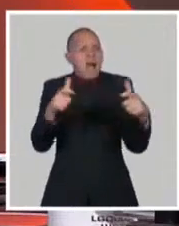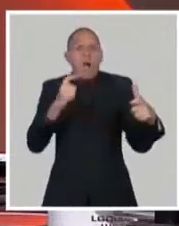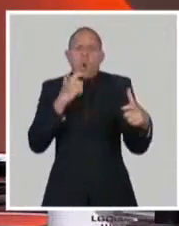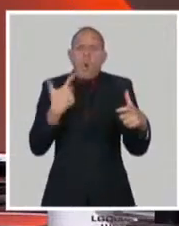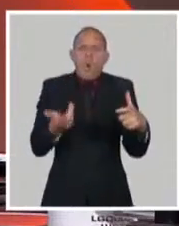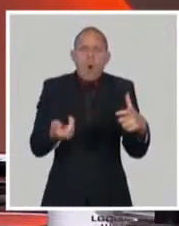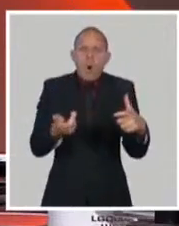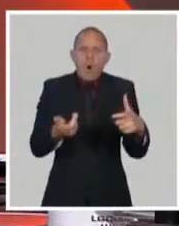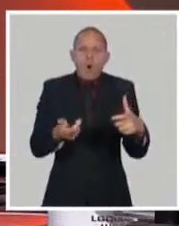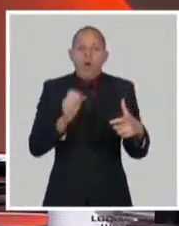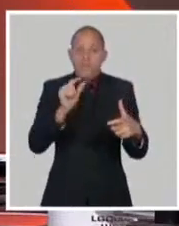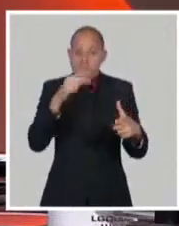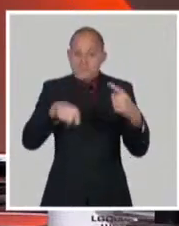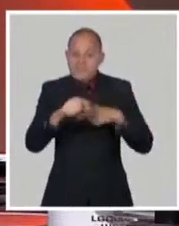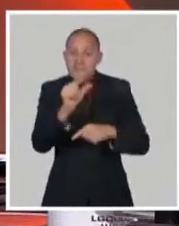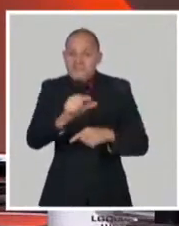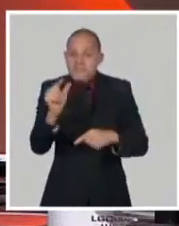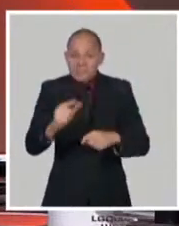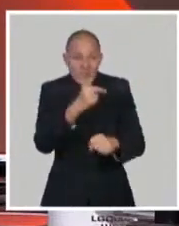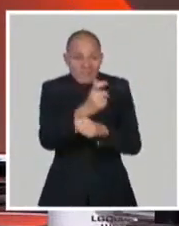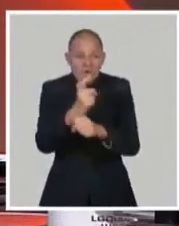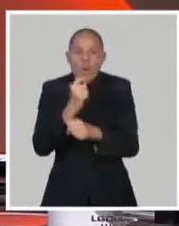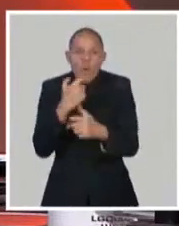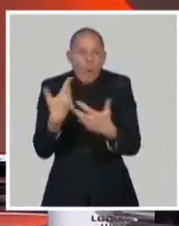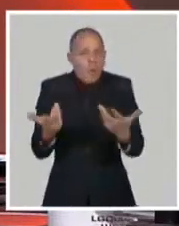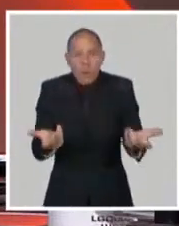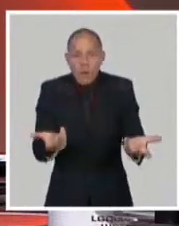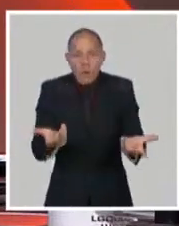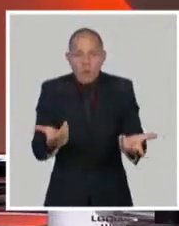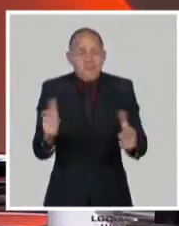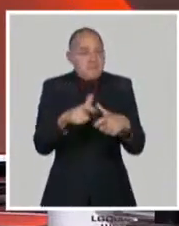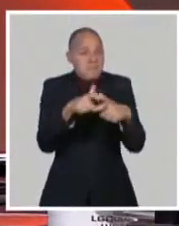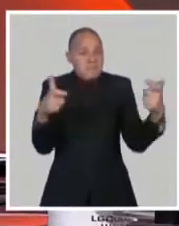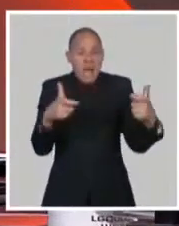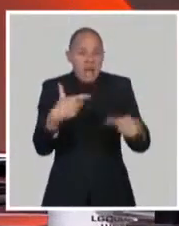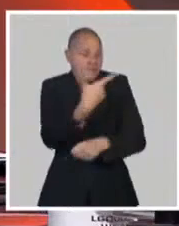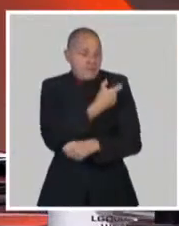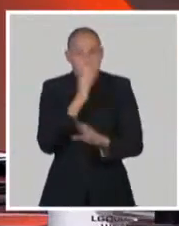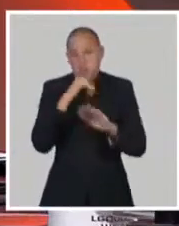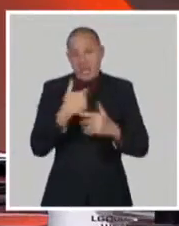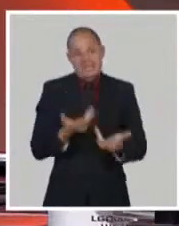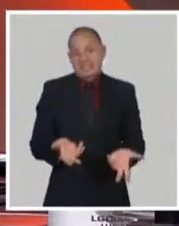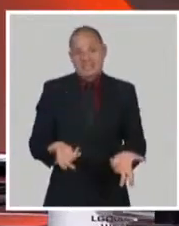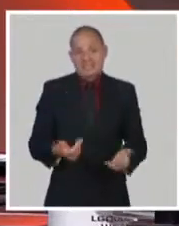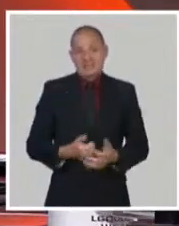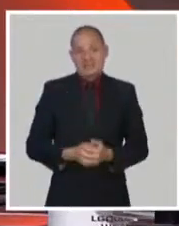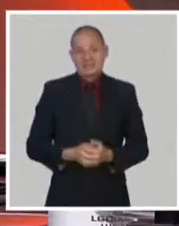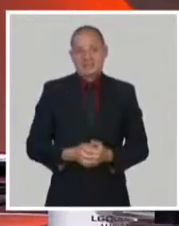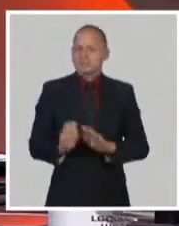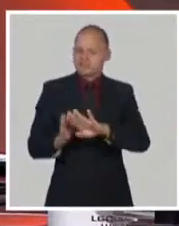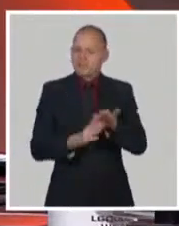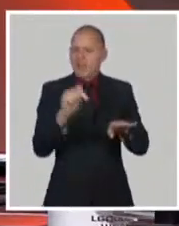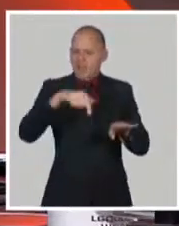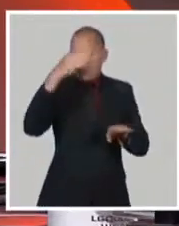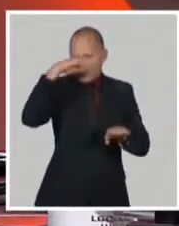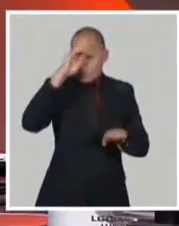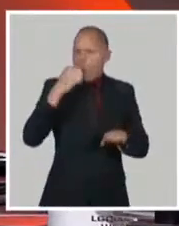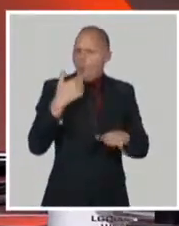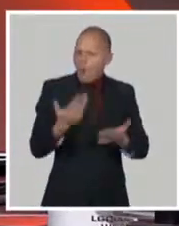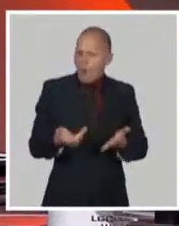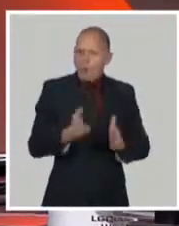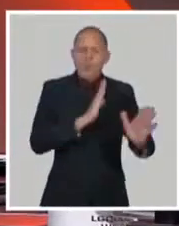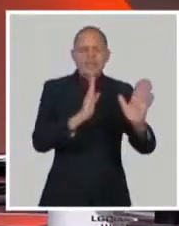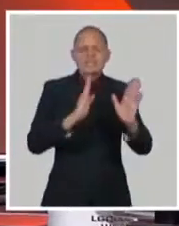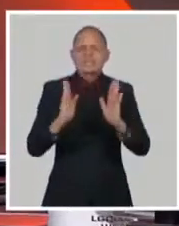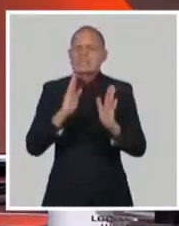pandemia que estamos viviendo y de la que están excluidas las grandes mayorías todavía de este mundo. ¿Por dónde vamos nosotros? ¿Cuáles son los estadios en que están